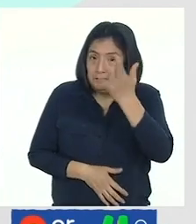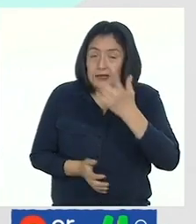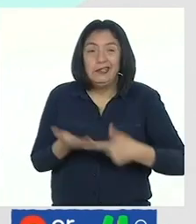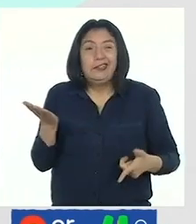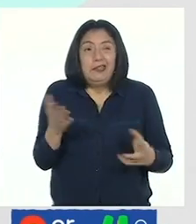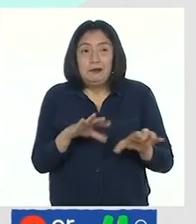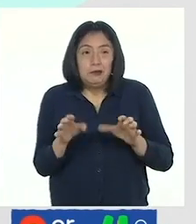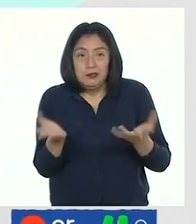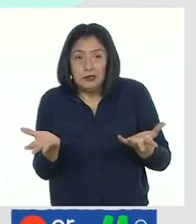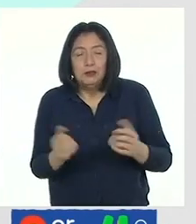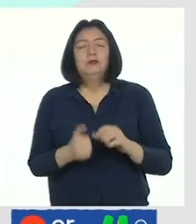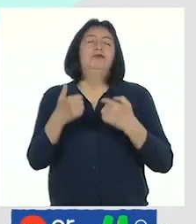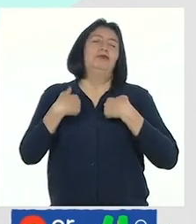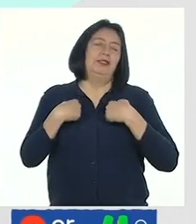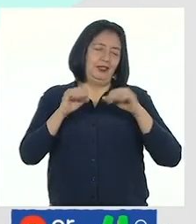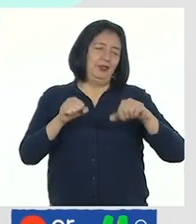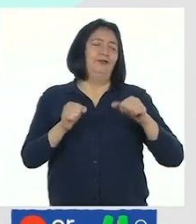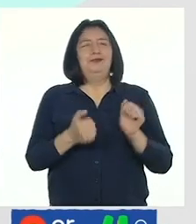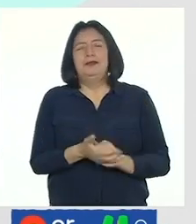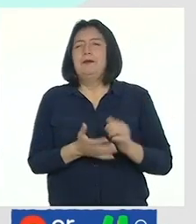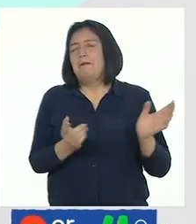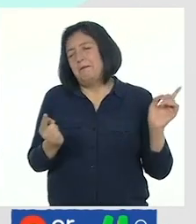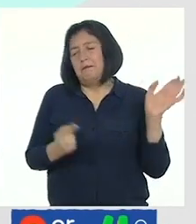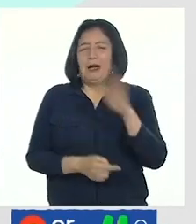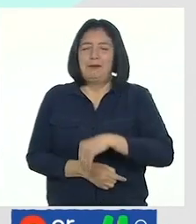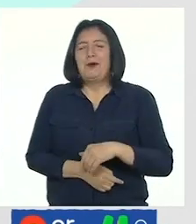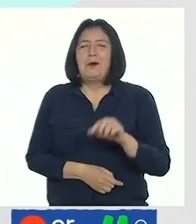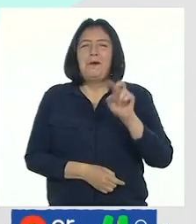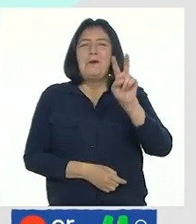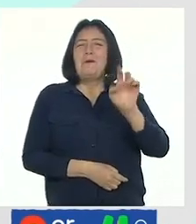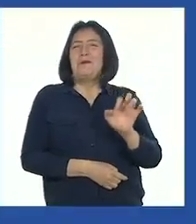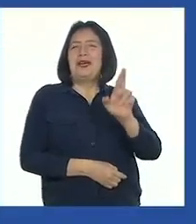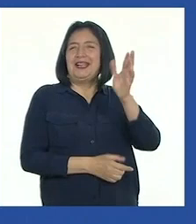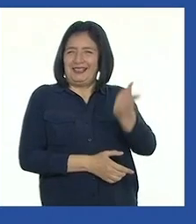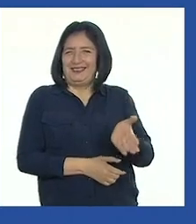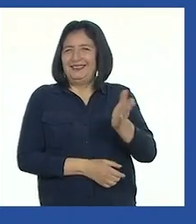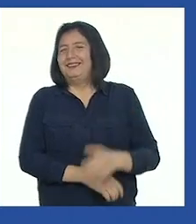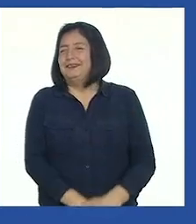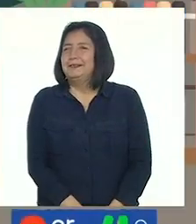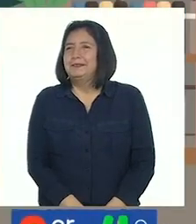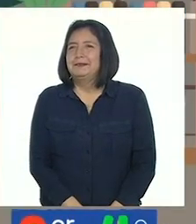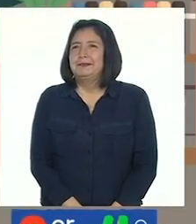se trata? ¡Sí! Yo también. Vamos con Vera la aventurera.